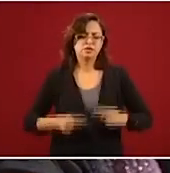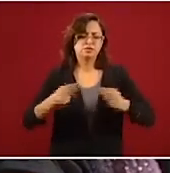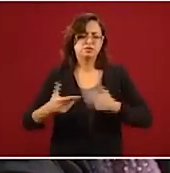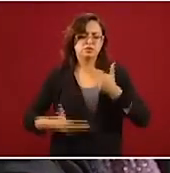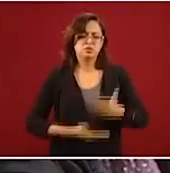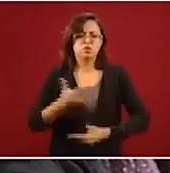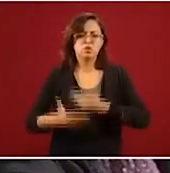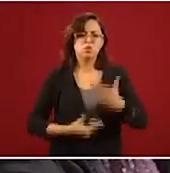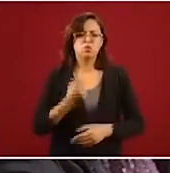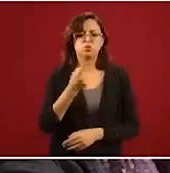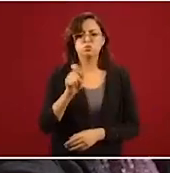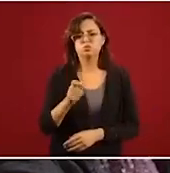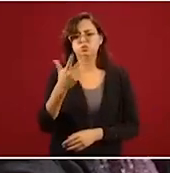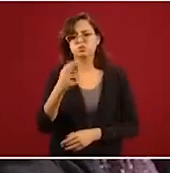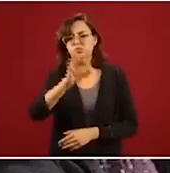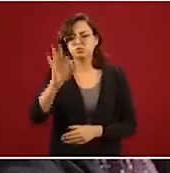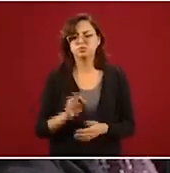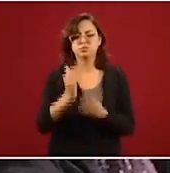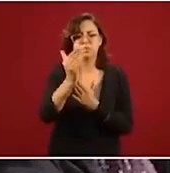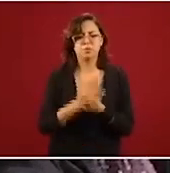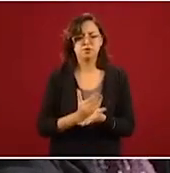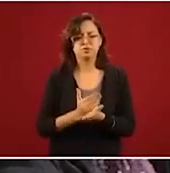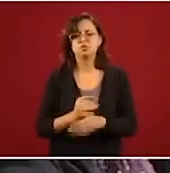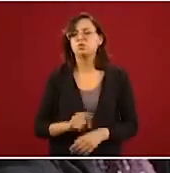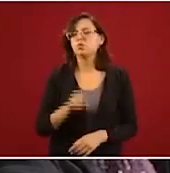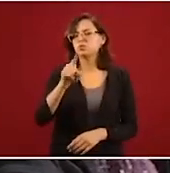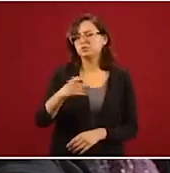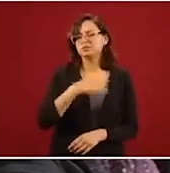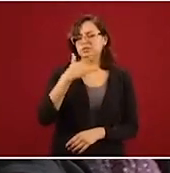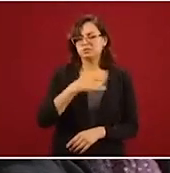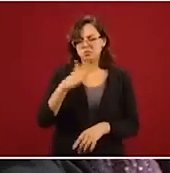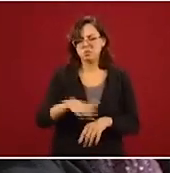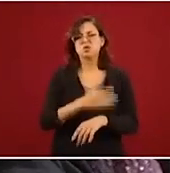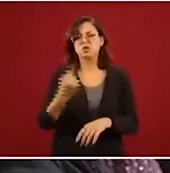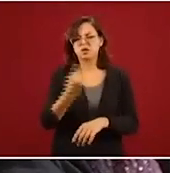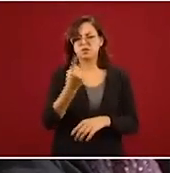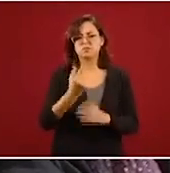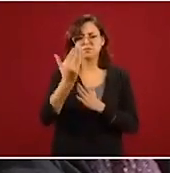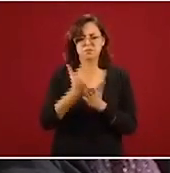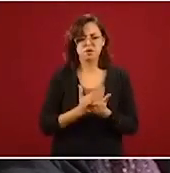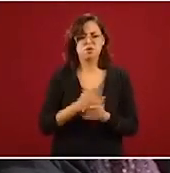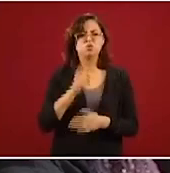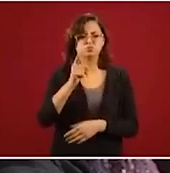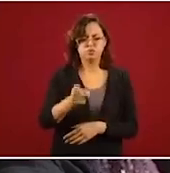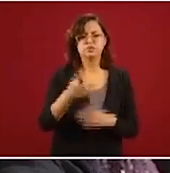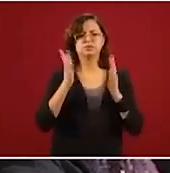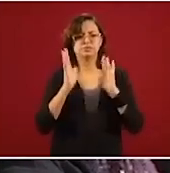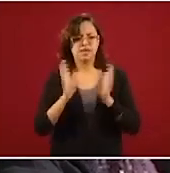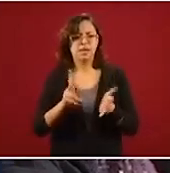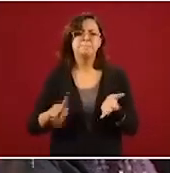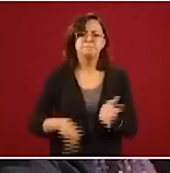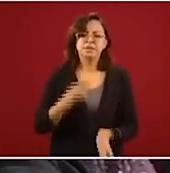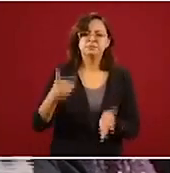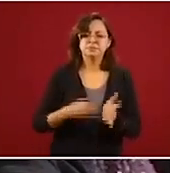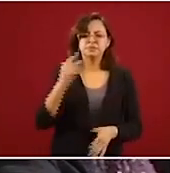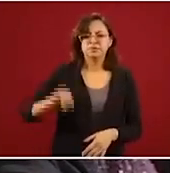en 1.5%. ¿Cuál es su consideración acerca de eso, presidente? Usted ya nos ha comentado que le interesan